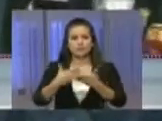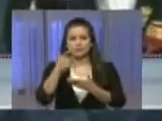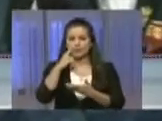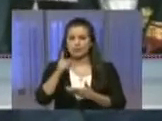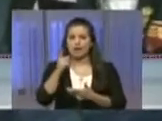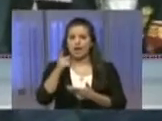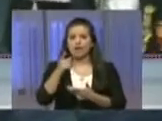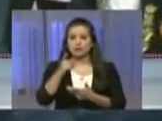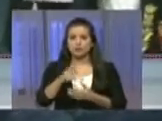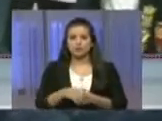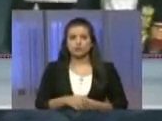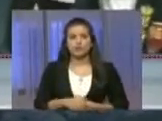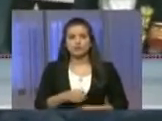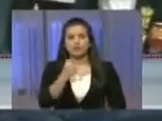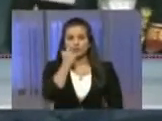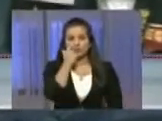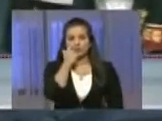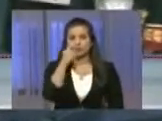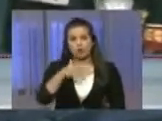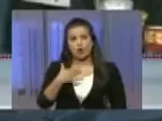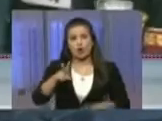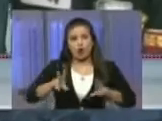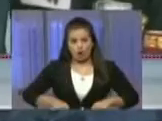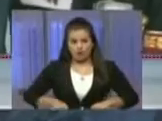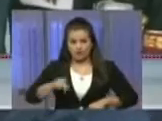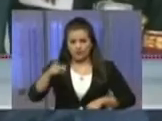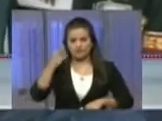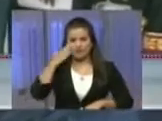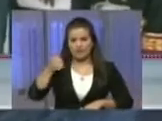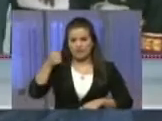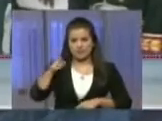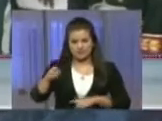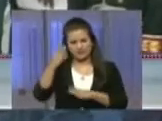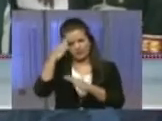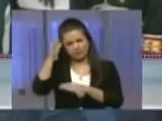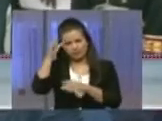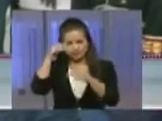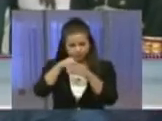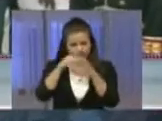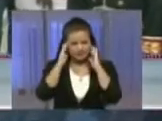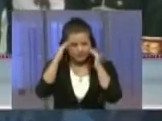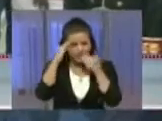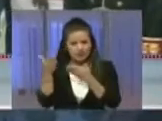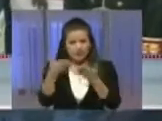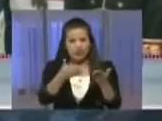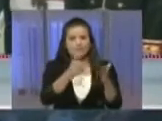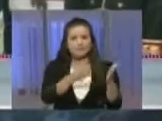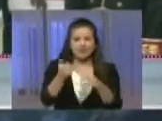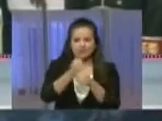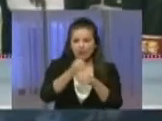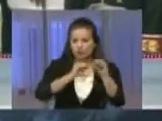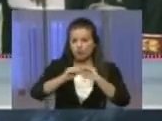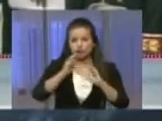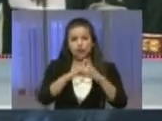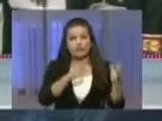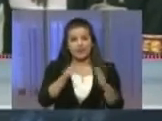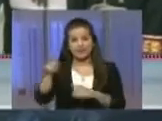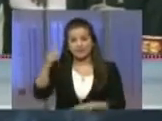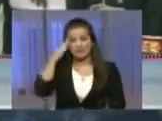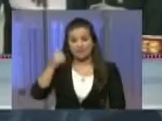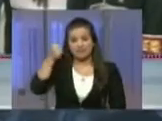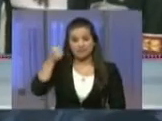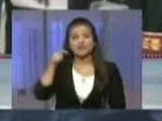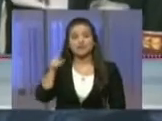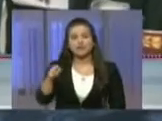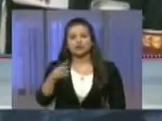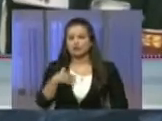quisiera que Jorge que ha estado metido en esto y está de frente no en la planificación y acción de todos estos planes estábamos